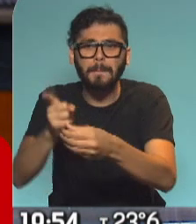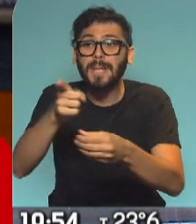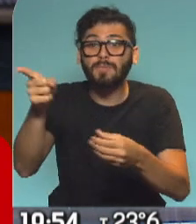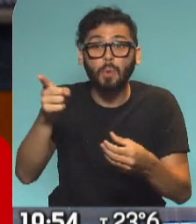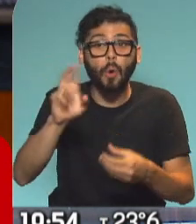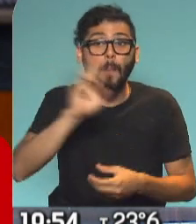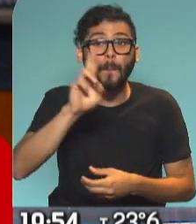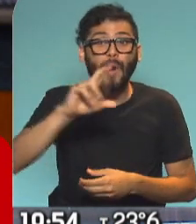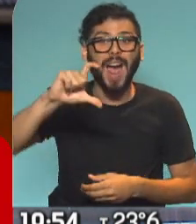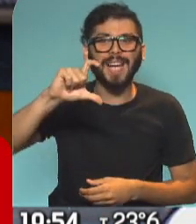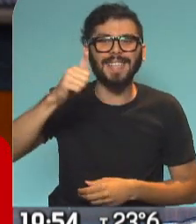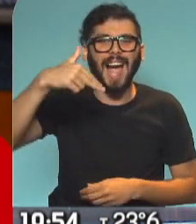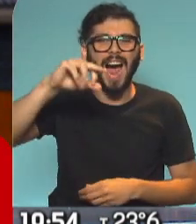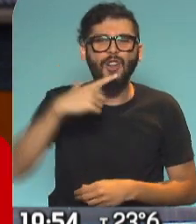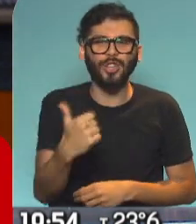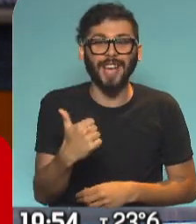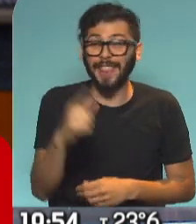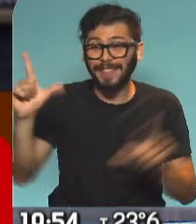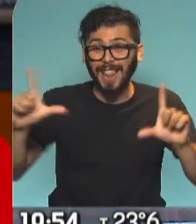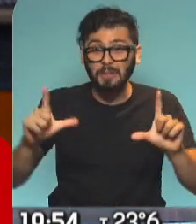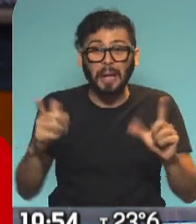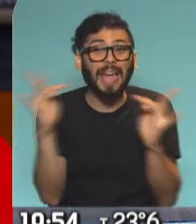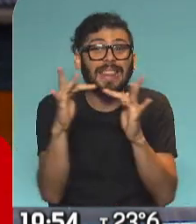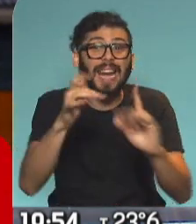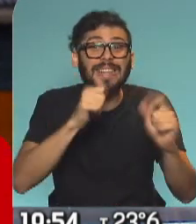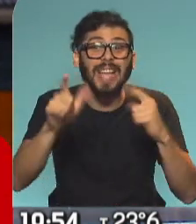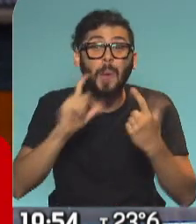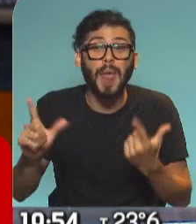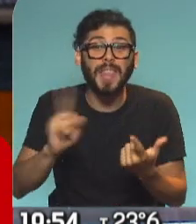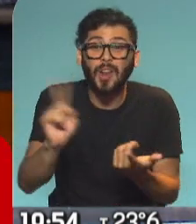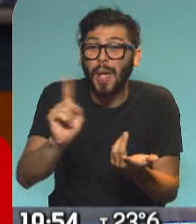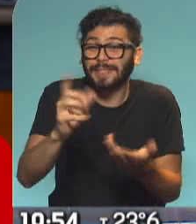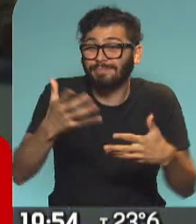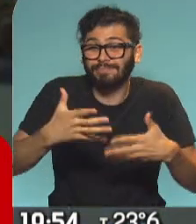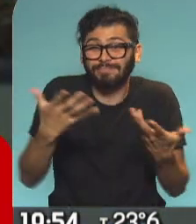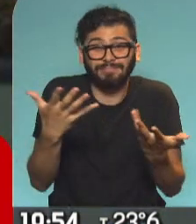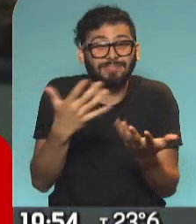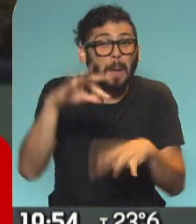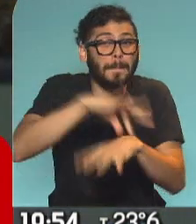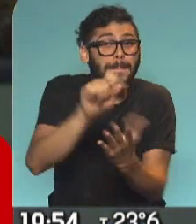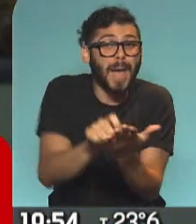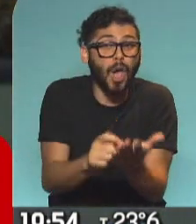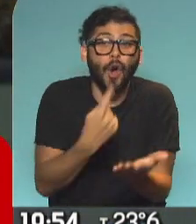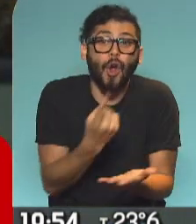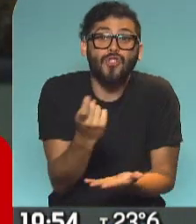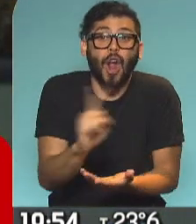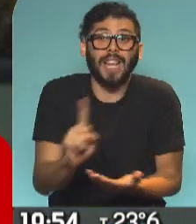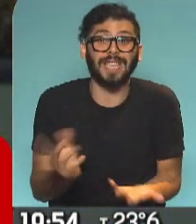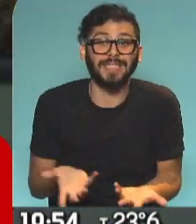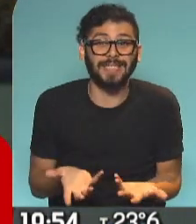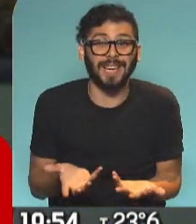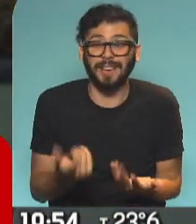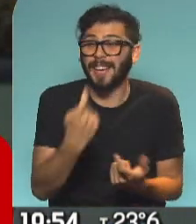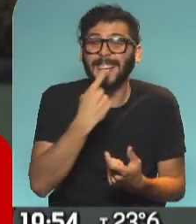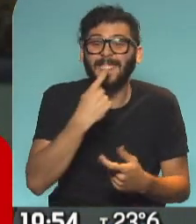Canosa en la televisión, si lo venden en internet. No necesita ni siquiera la orden de un médico para comprar dióxido de cloro.